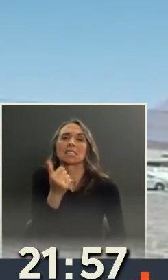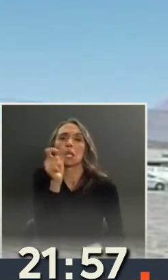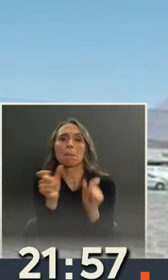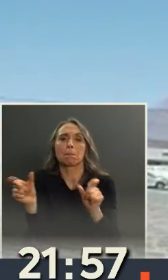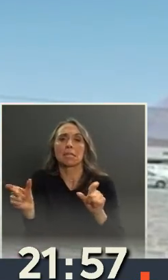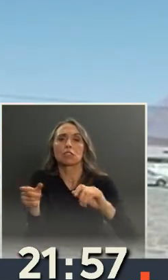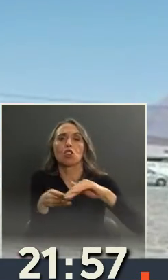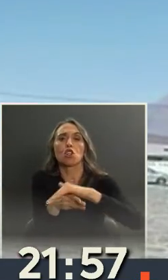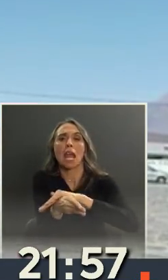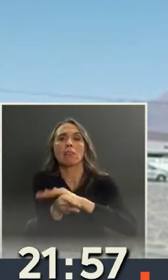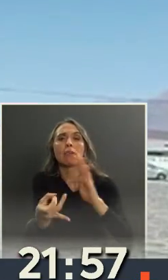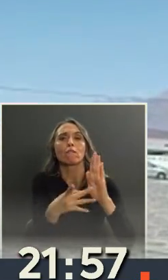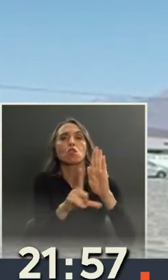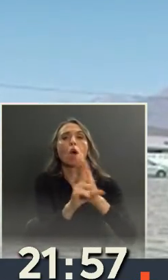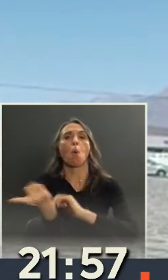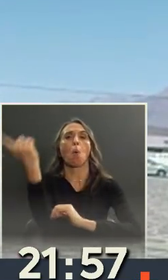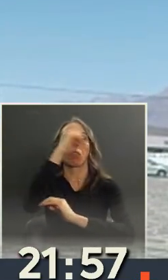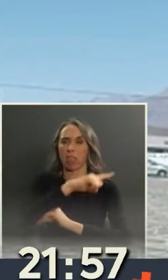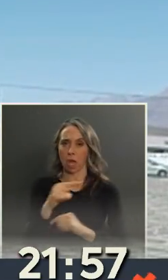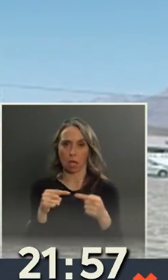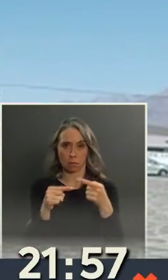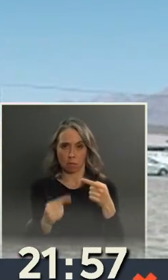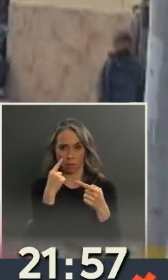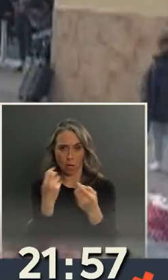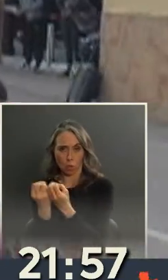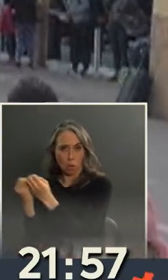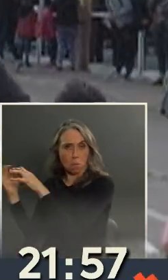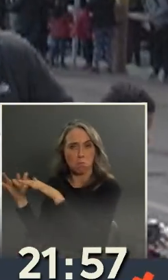ilegales por día. No calzan con estas imágenes,